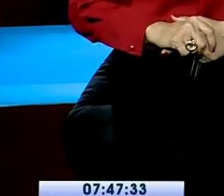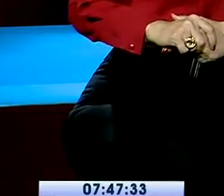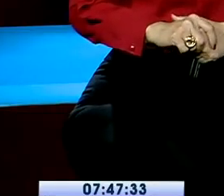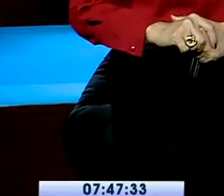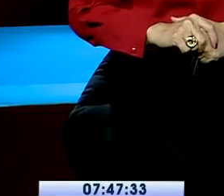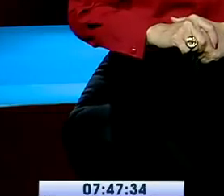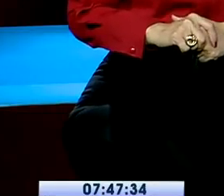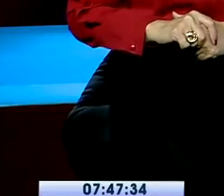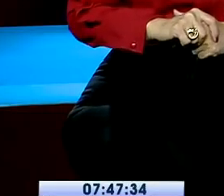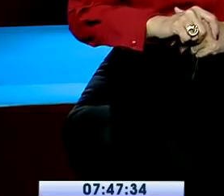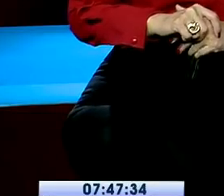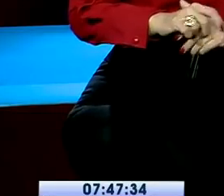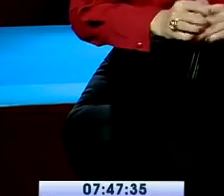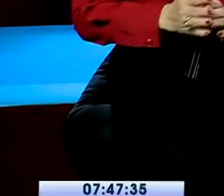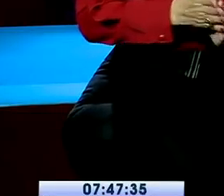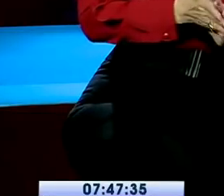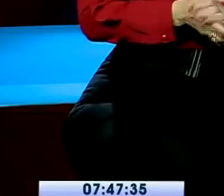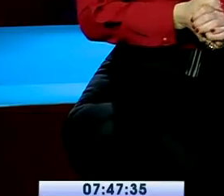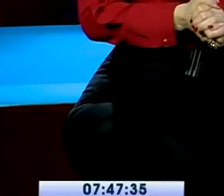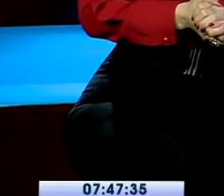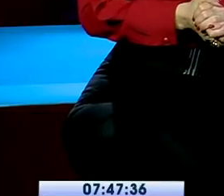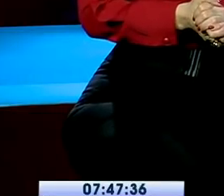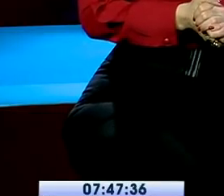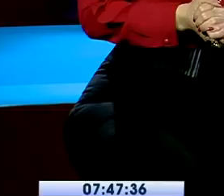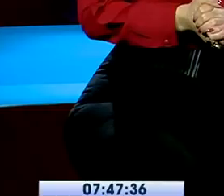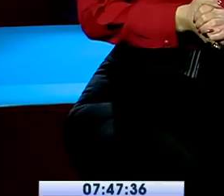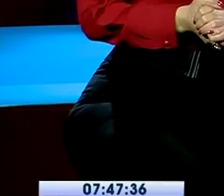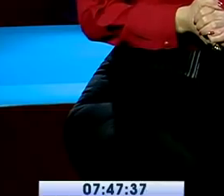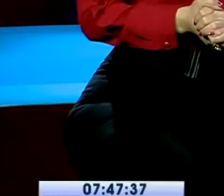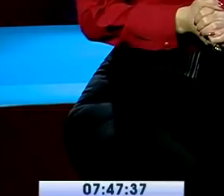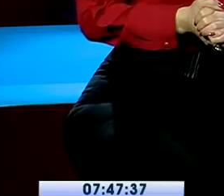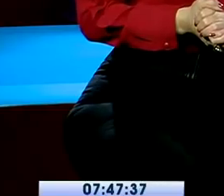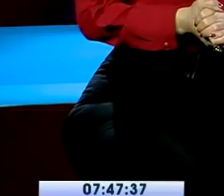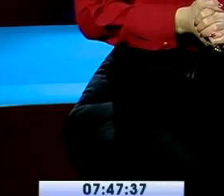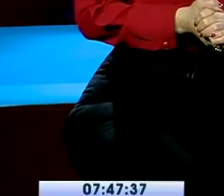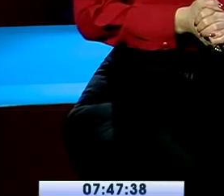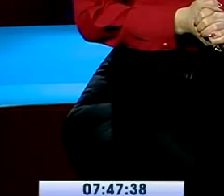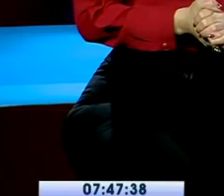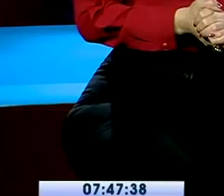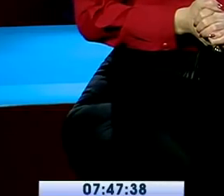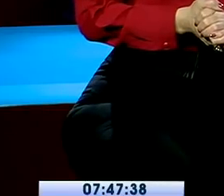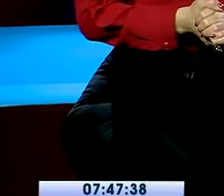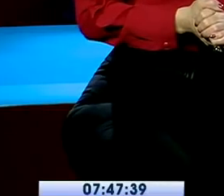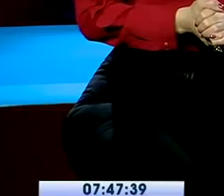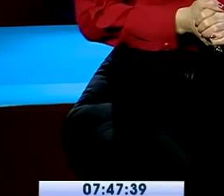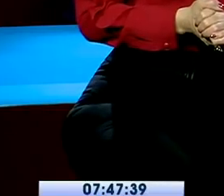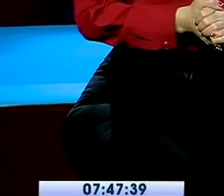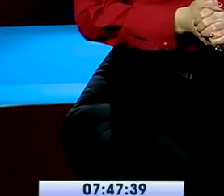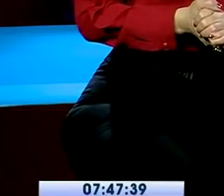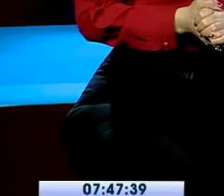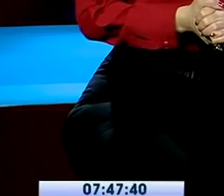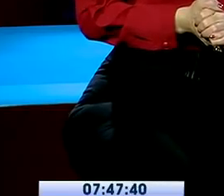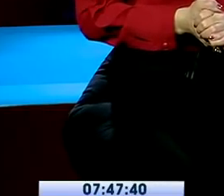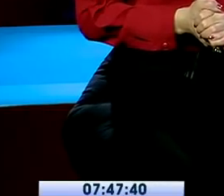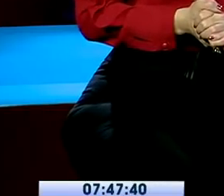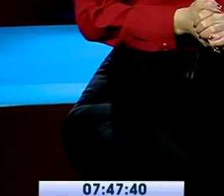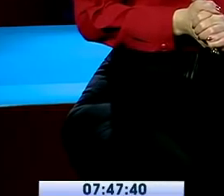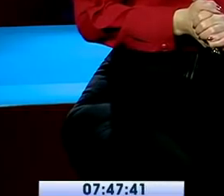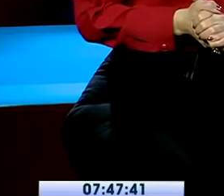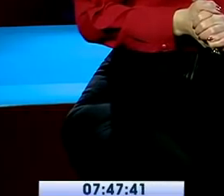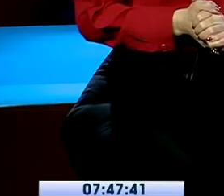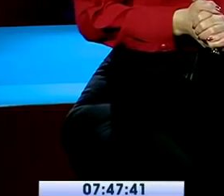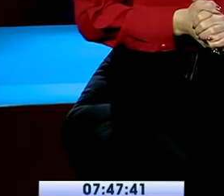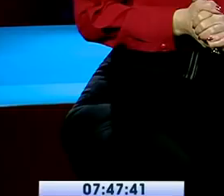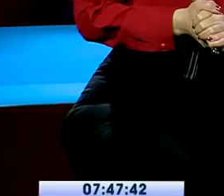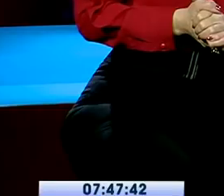Quito. Los sujetos, amables televidentes, se movilizaban en un automóvil y portaban dos armas de